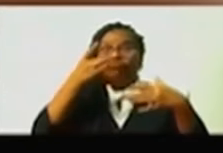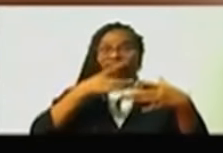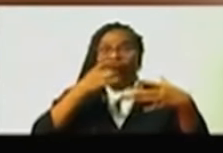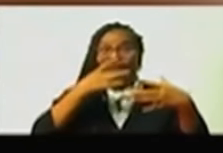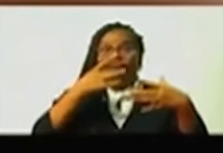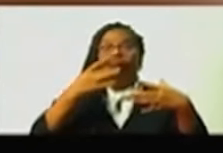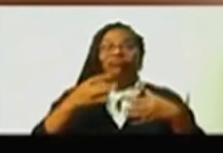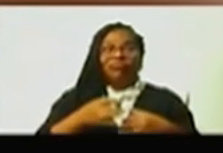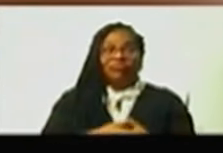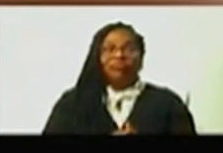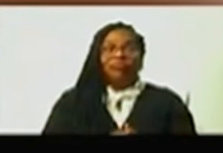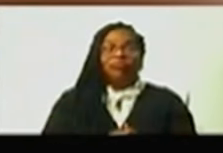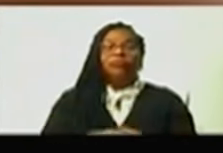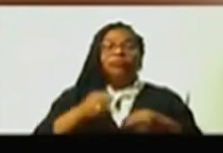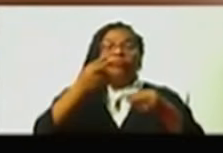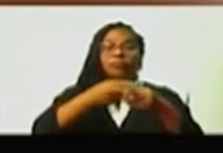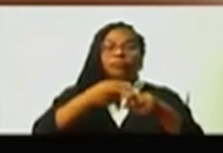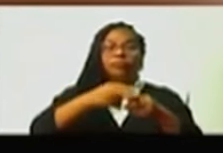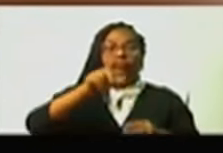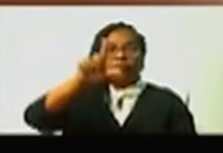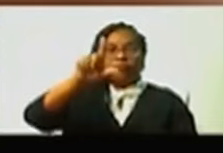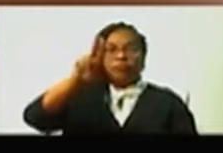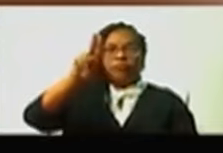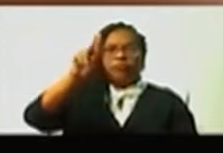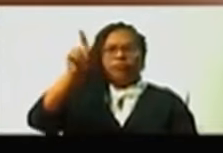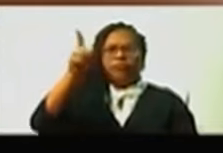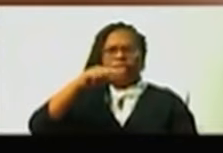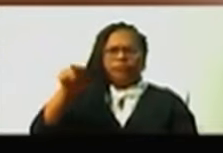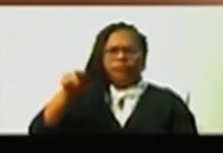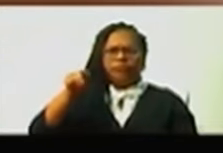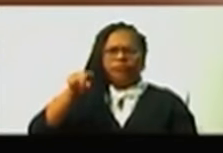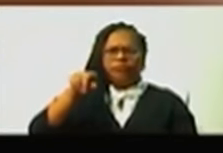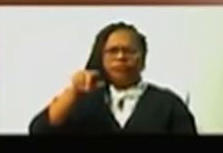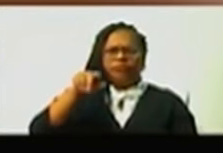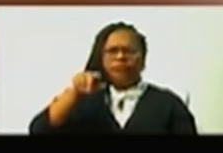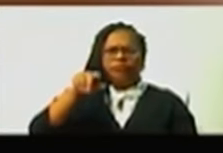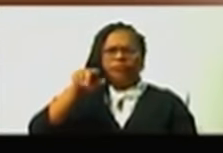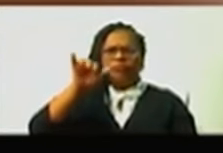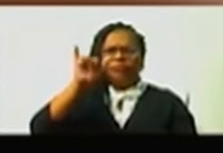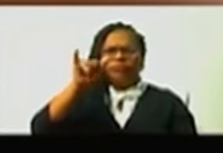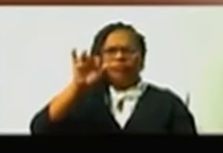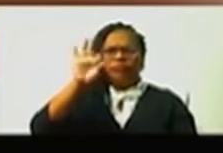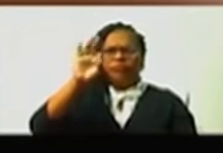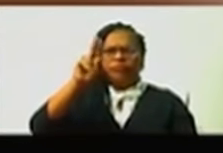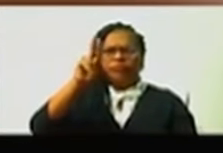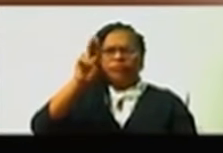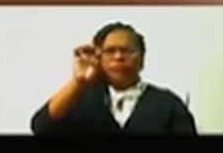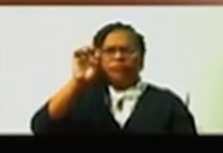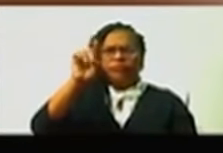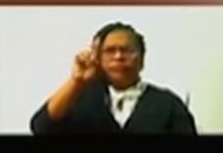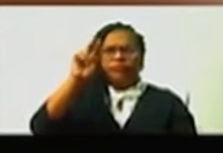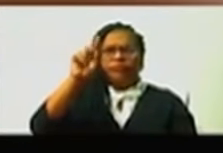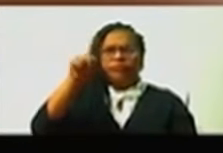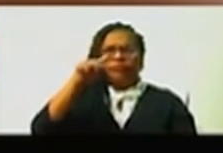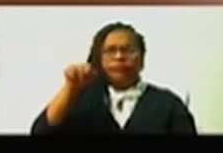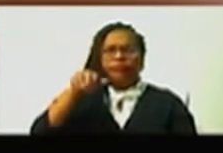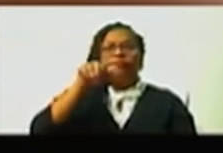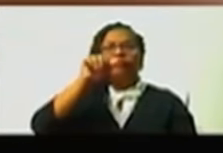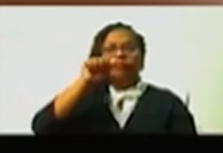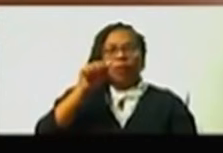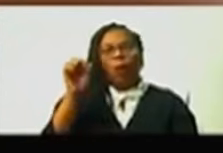compañía Luz y Fuerza, o ahora le han puesto un nombre de generadora eléctrica